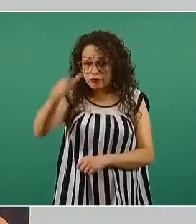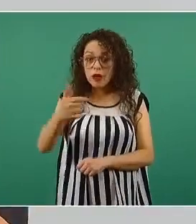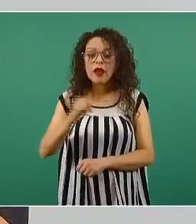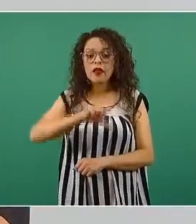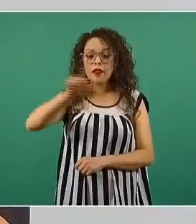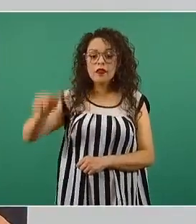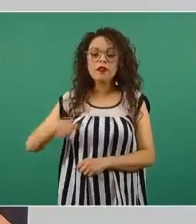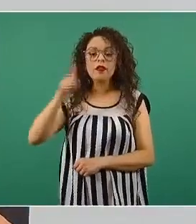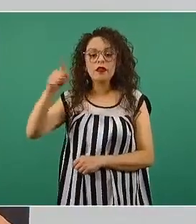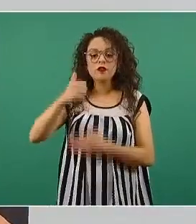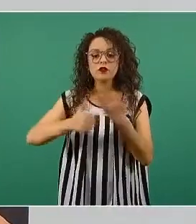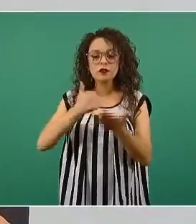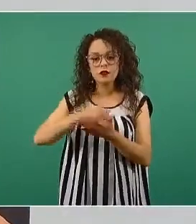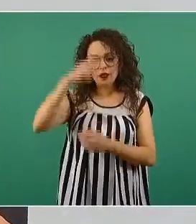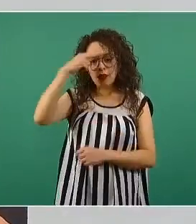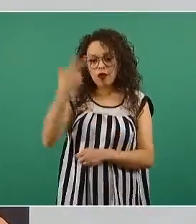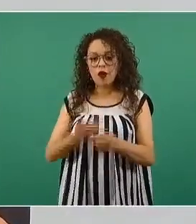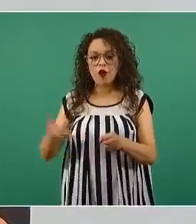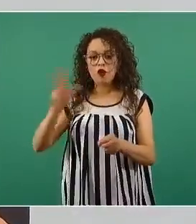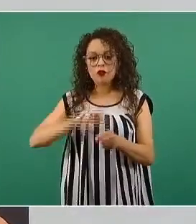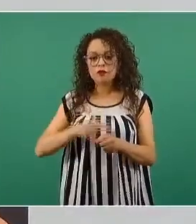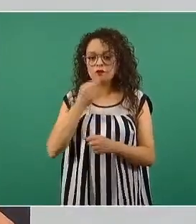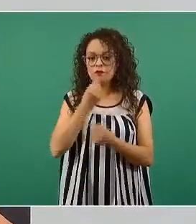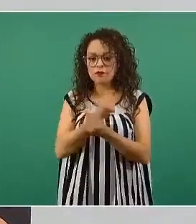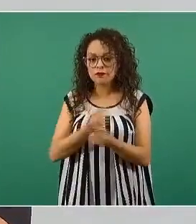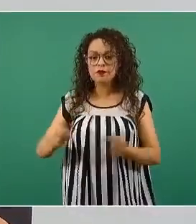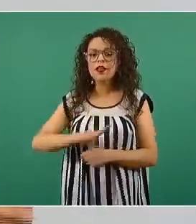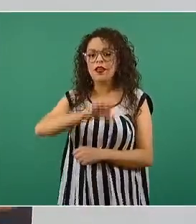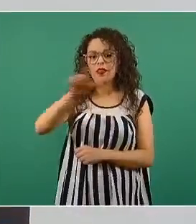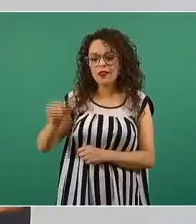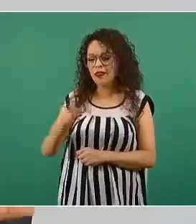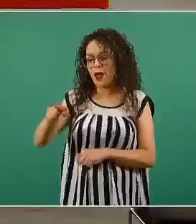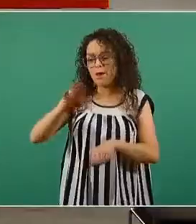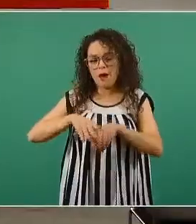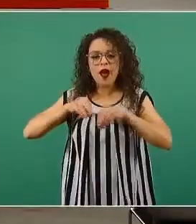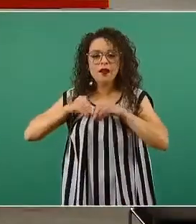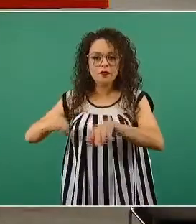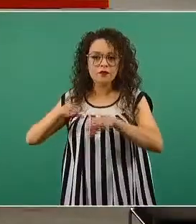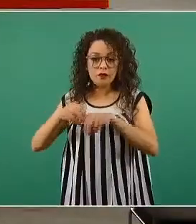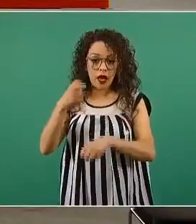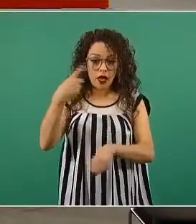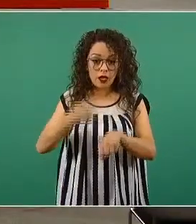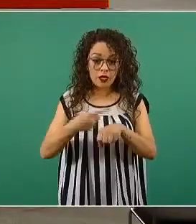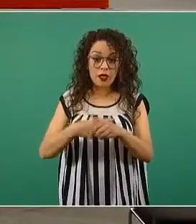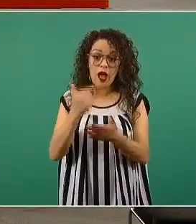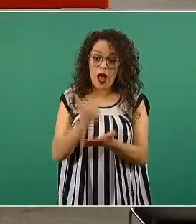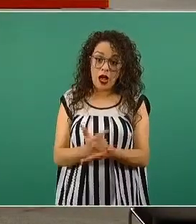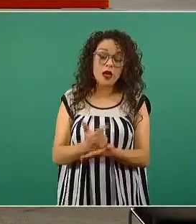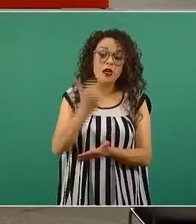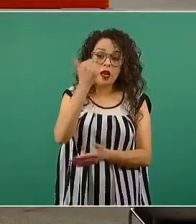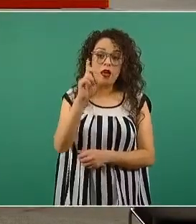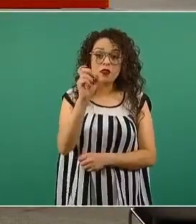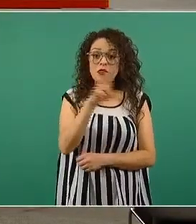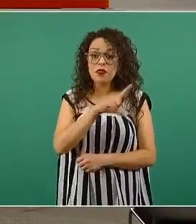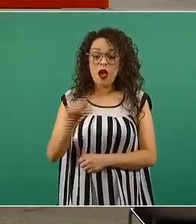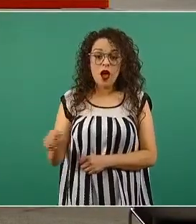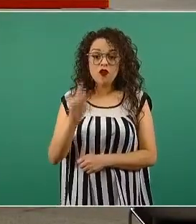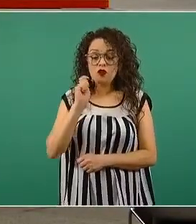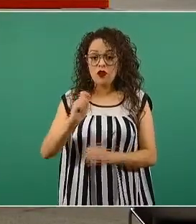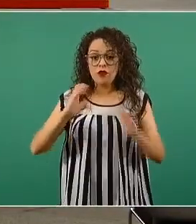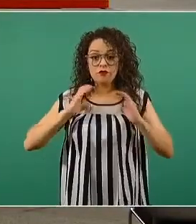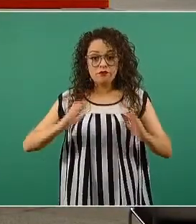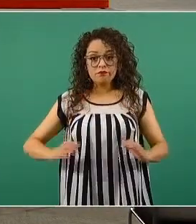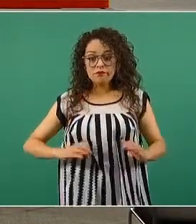Hospital Infantil me ganó, me alcanzó con las siguientes publicaciones, ¿no? Esta enfermedad es grave, ataca todo el sistema, los